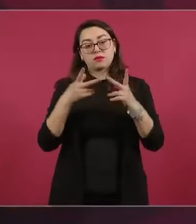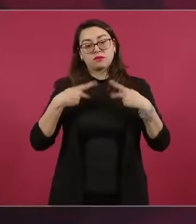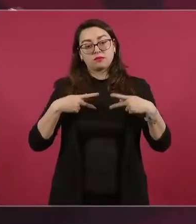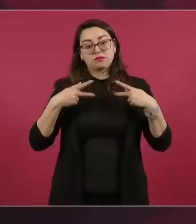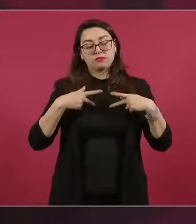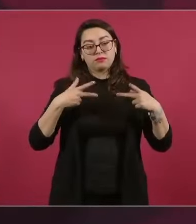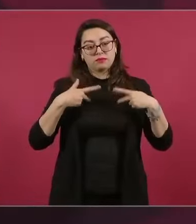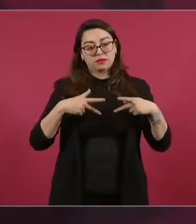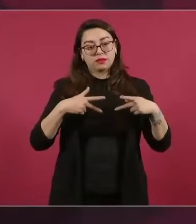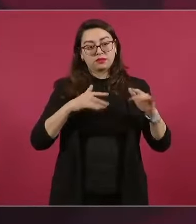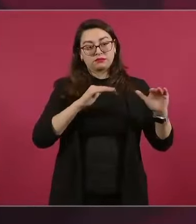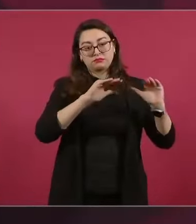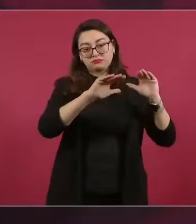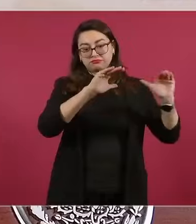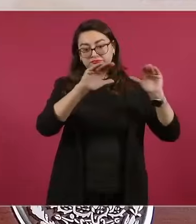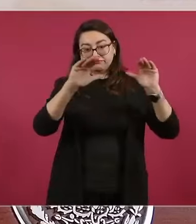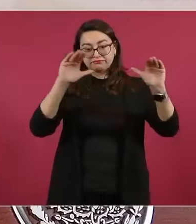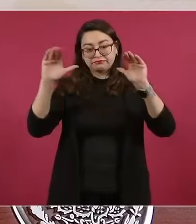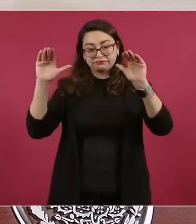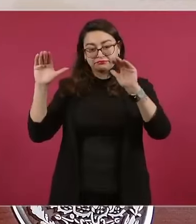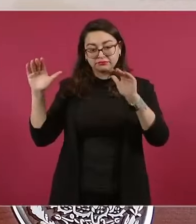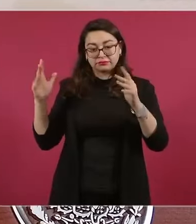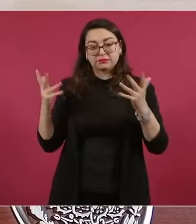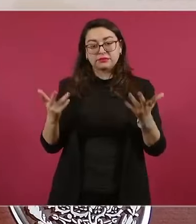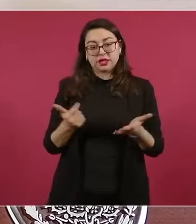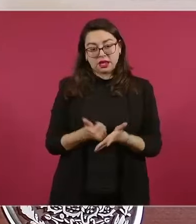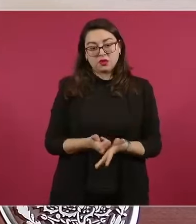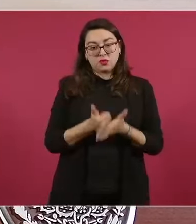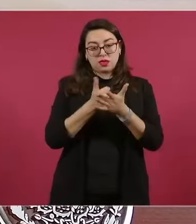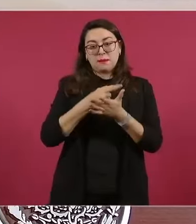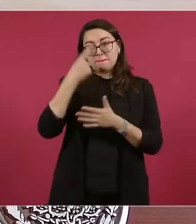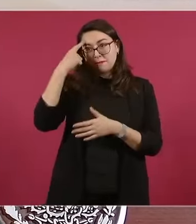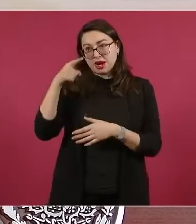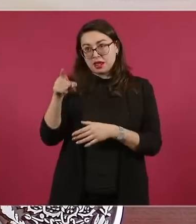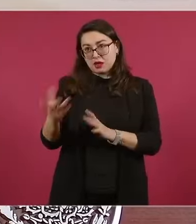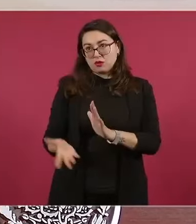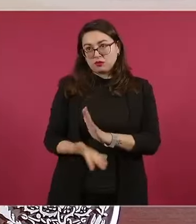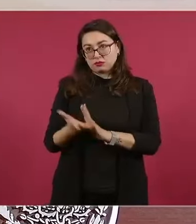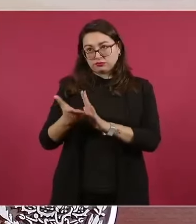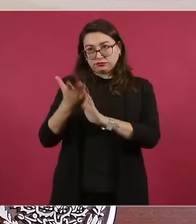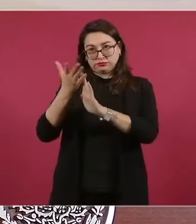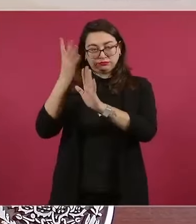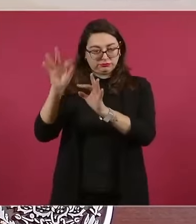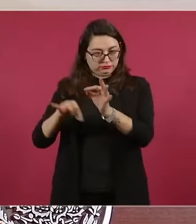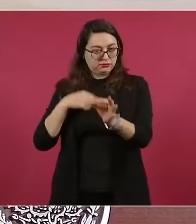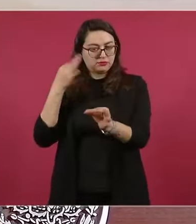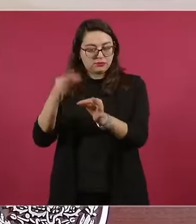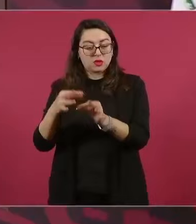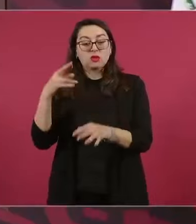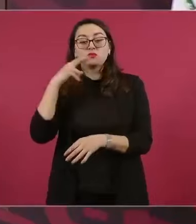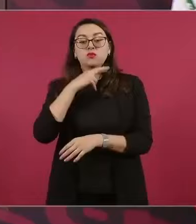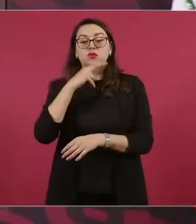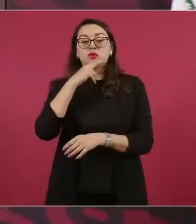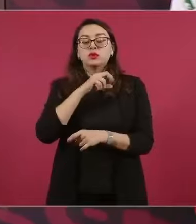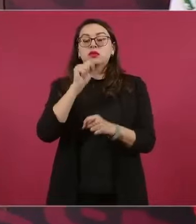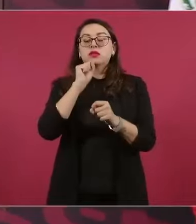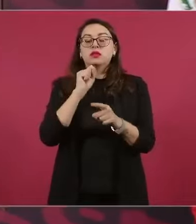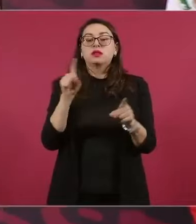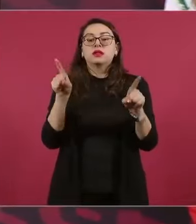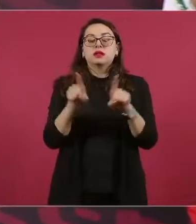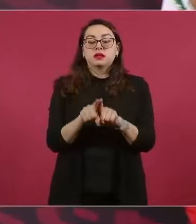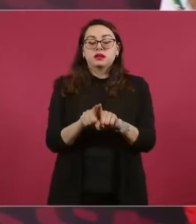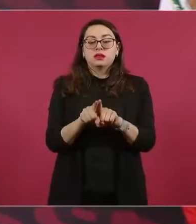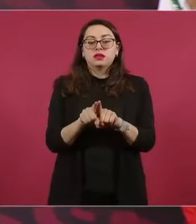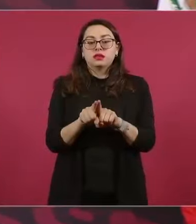para que podamos terminar pronto. O sea, voy a ir a eso. Voy también a